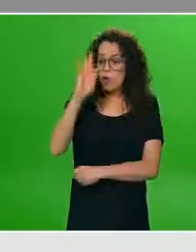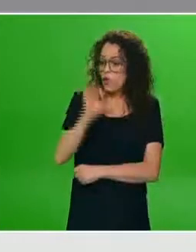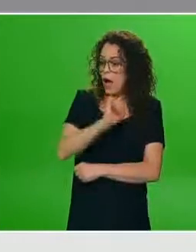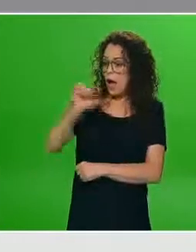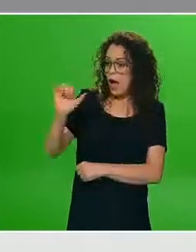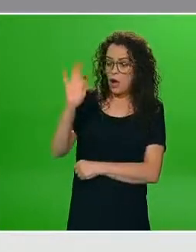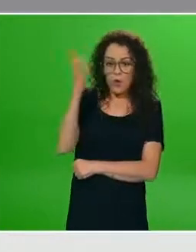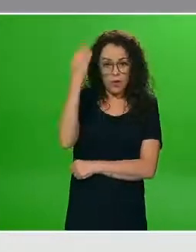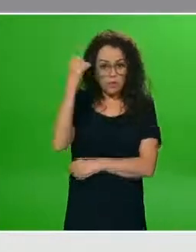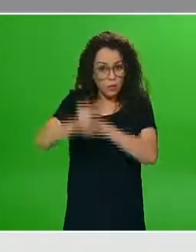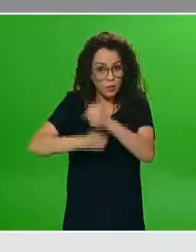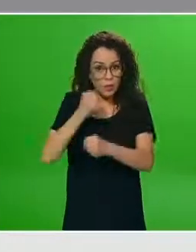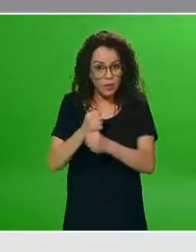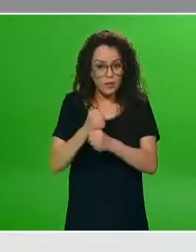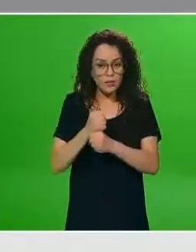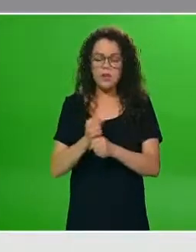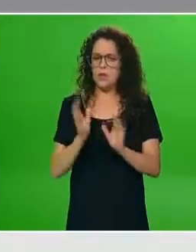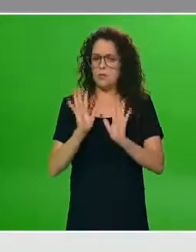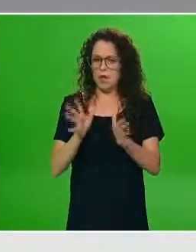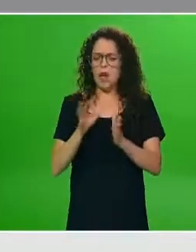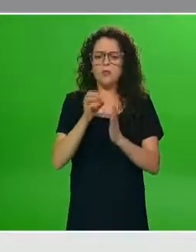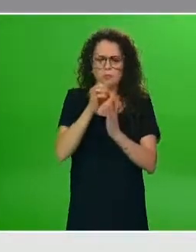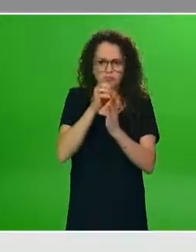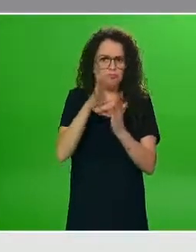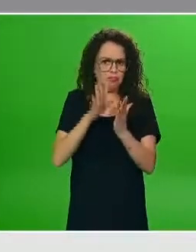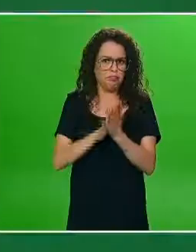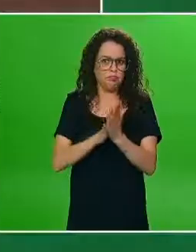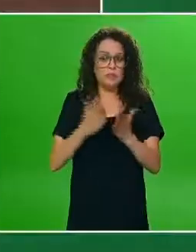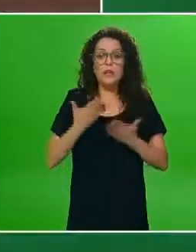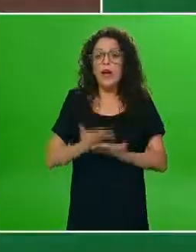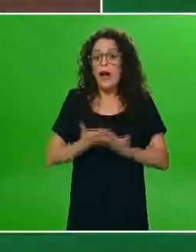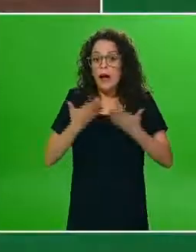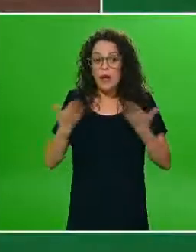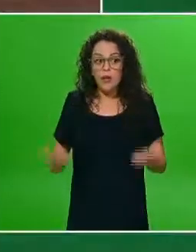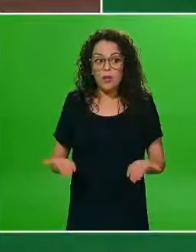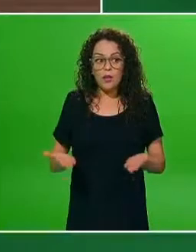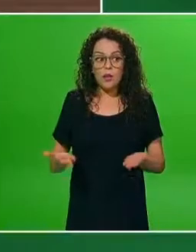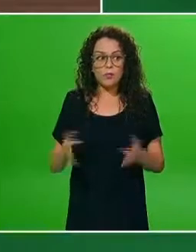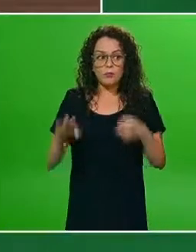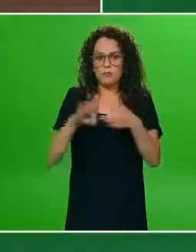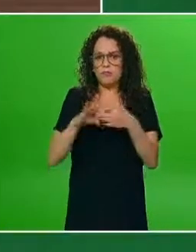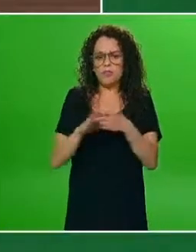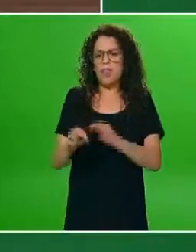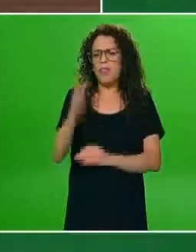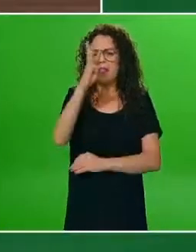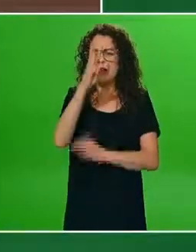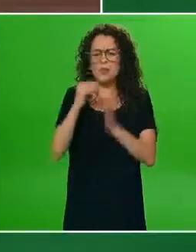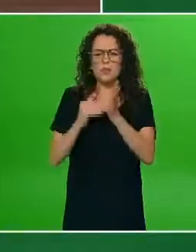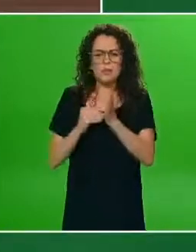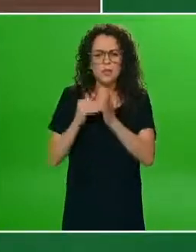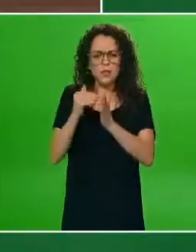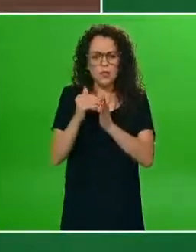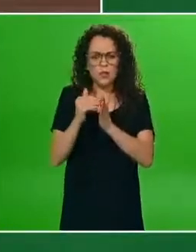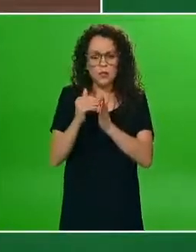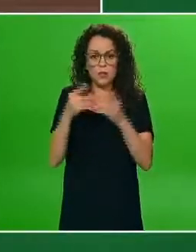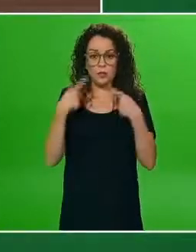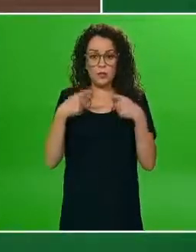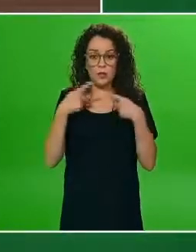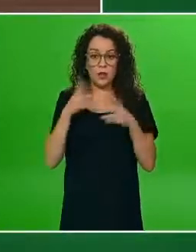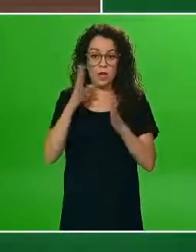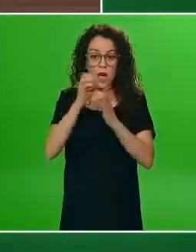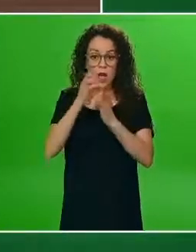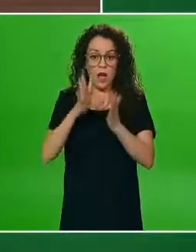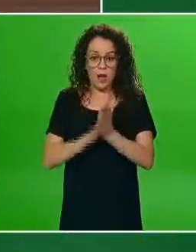49 se registraron. Nosotros podemos saber ahora, pues creo que van cerca de 3 millones de registros en